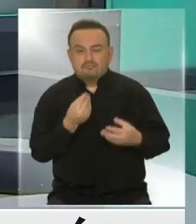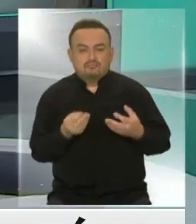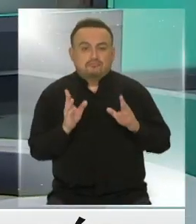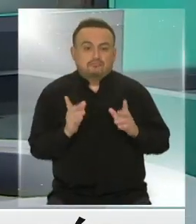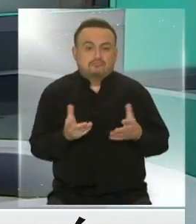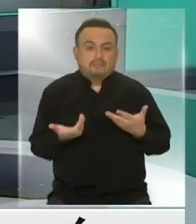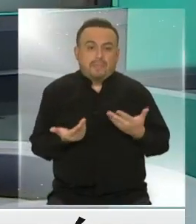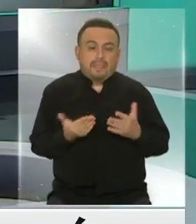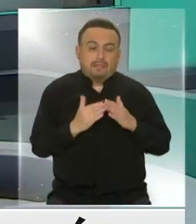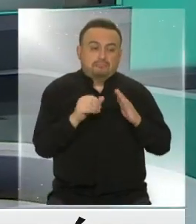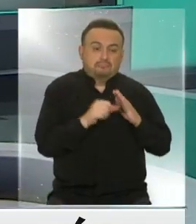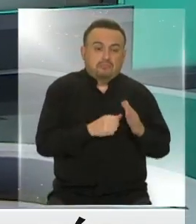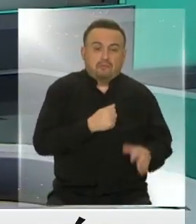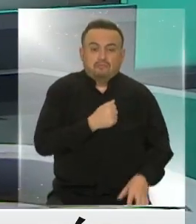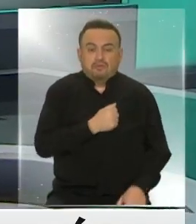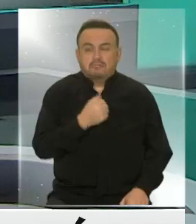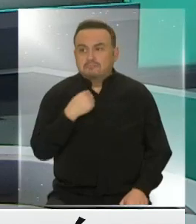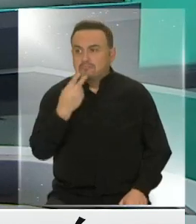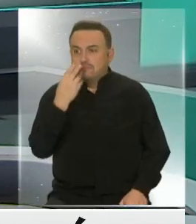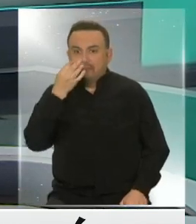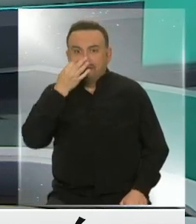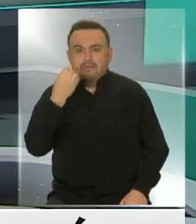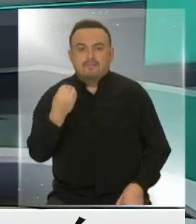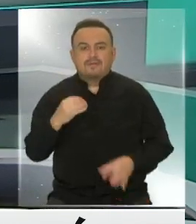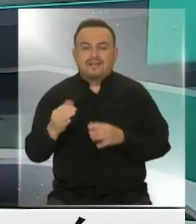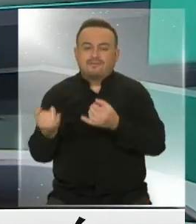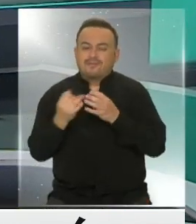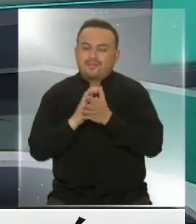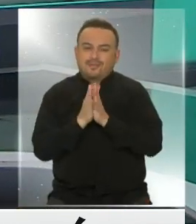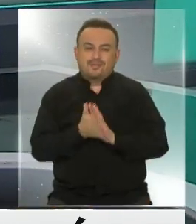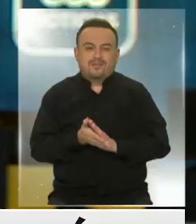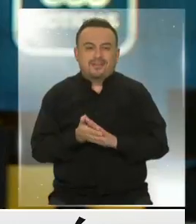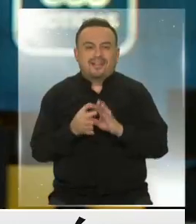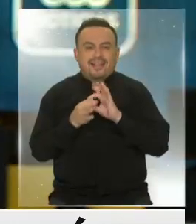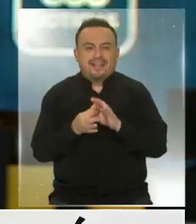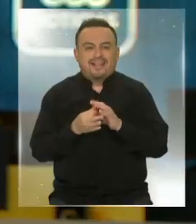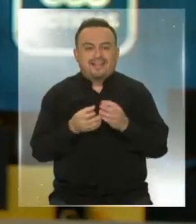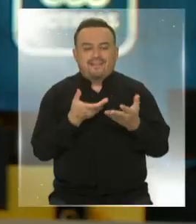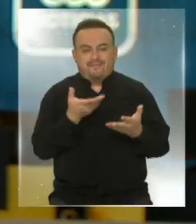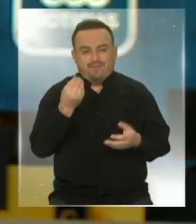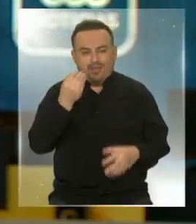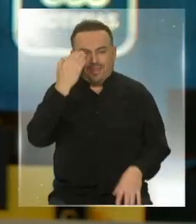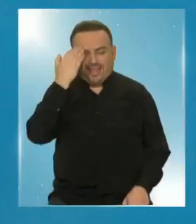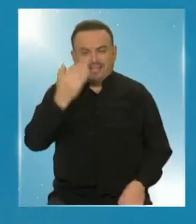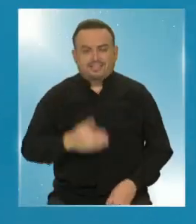mantenerse confinados por el colon a exactamente marie anne muchísimas gracias por toda la información que te mueven buenos días